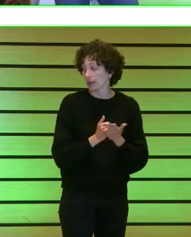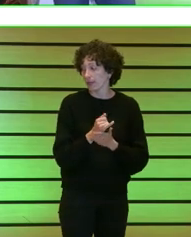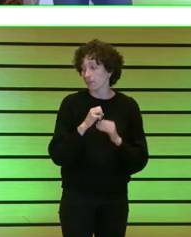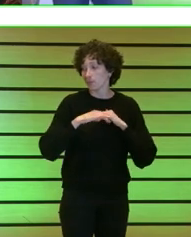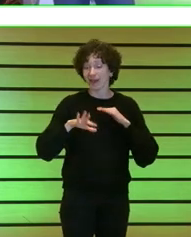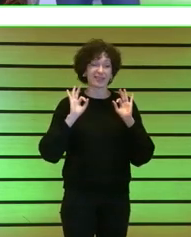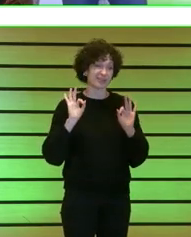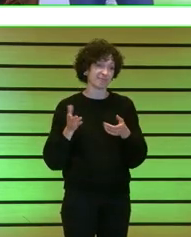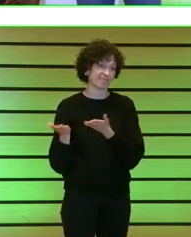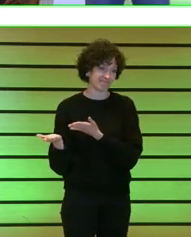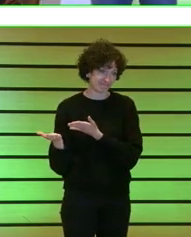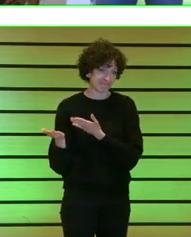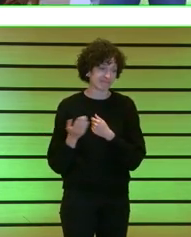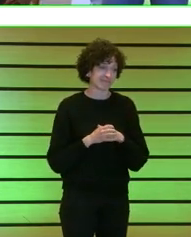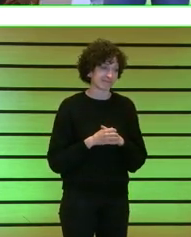tenemos